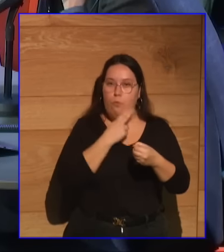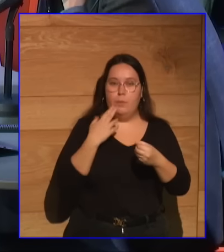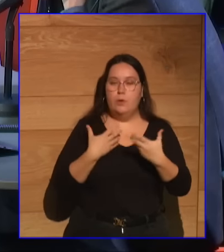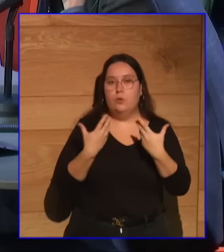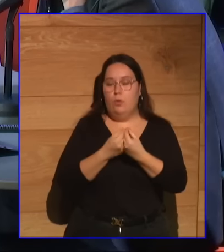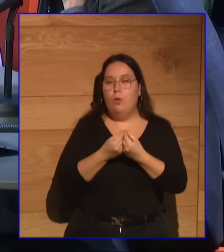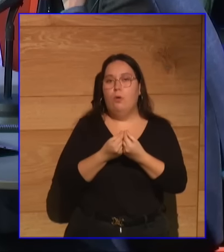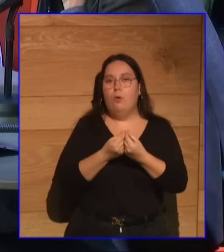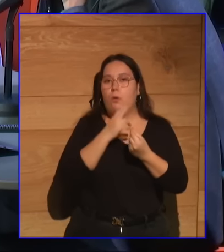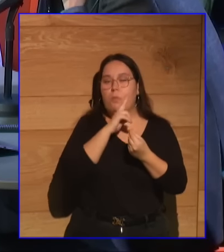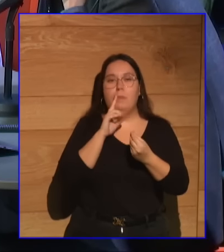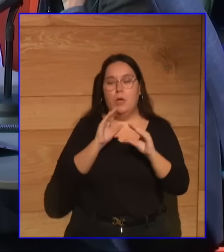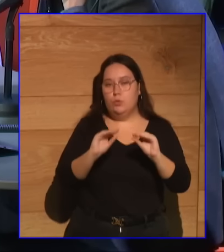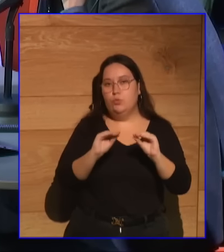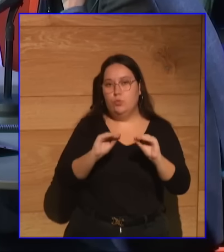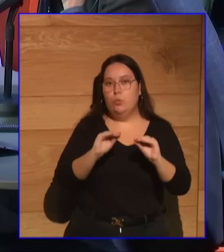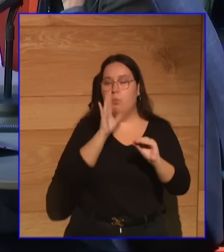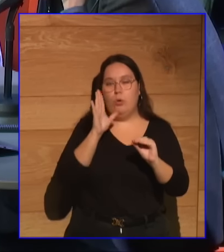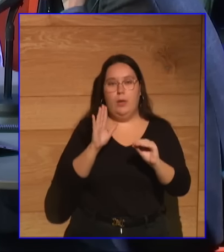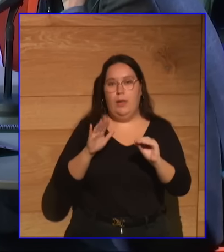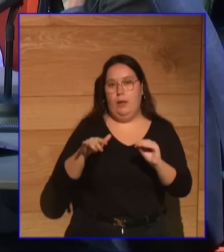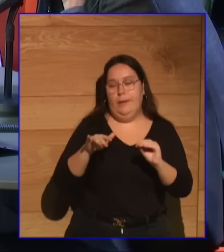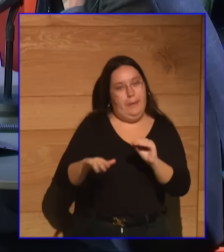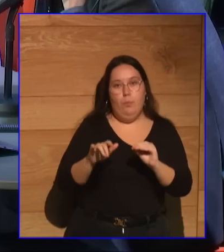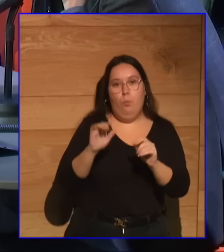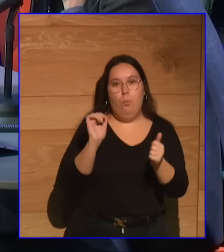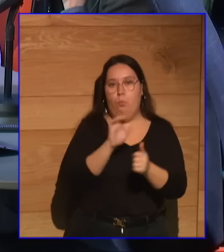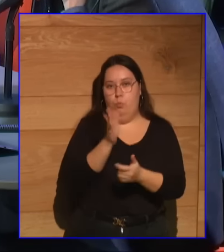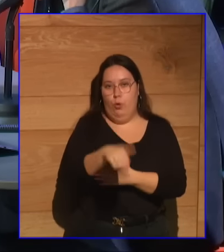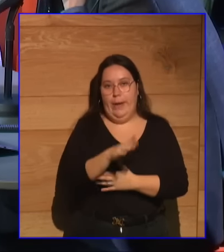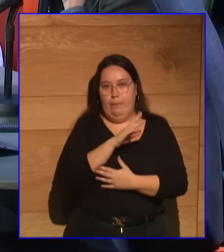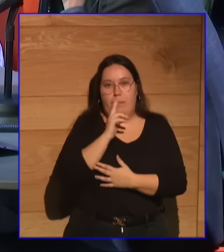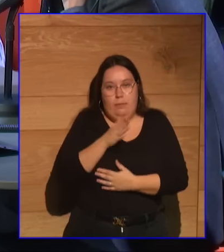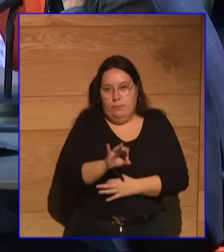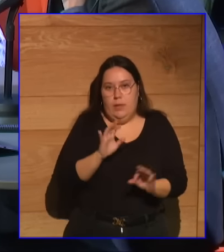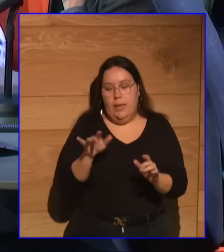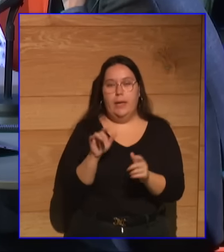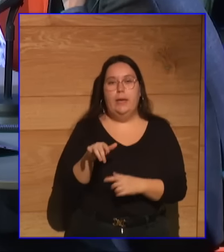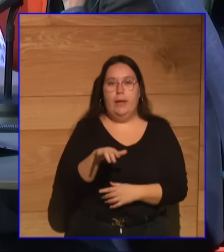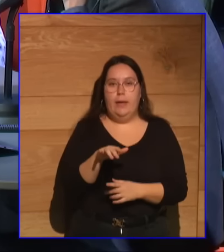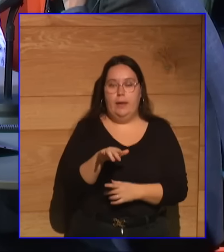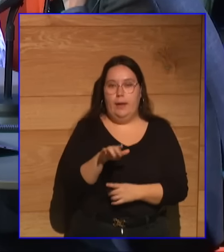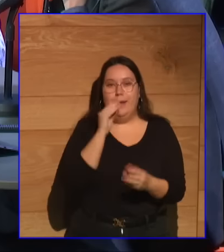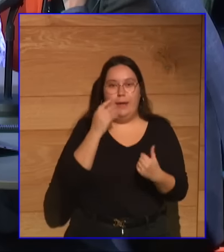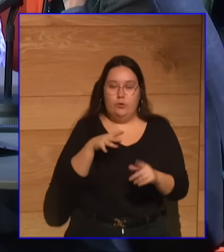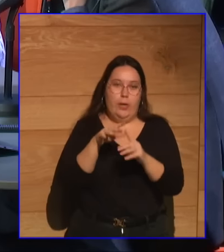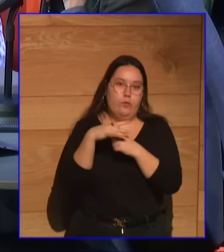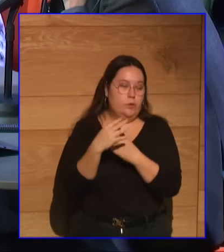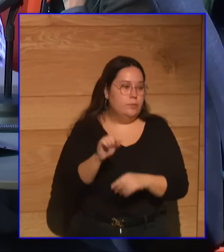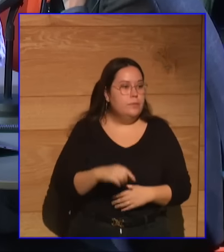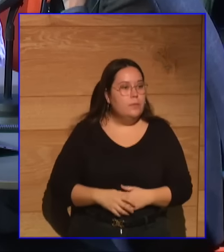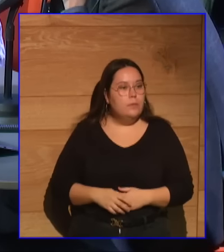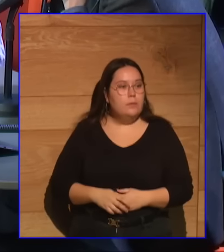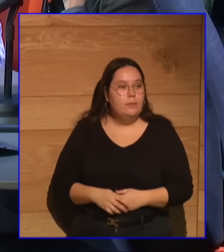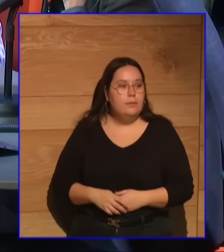porque su madre muere en los campos de concentración y demás. Y se enfada mucho cuando las empresas de estas